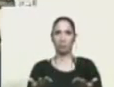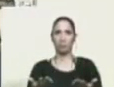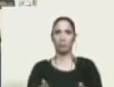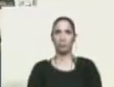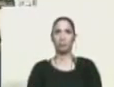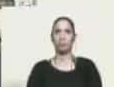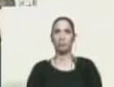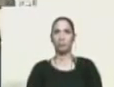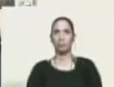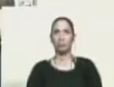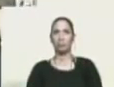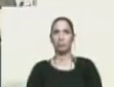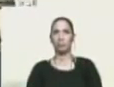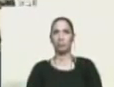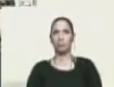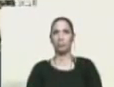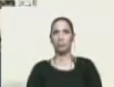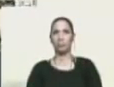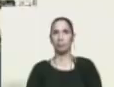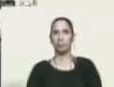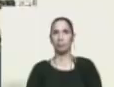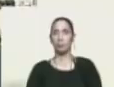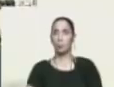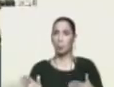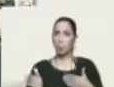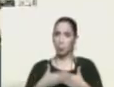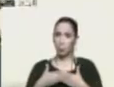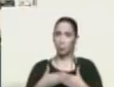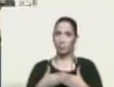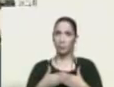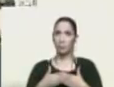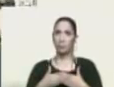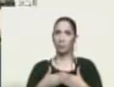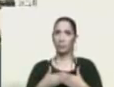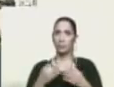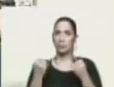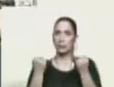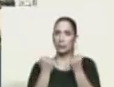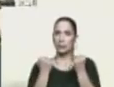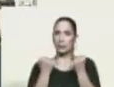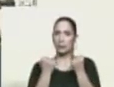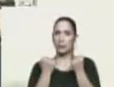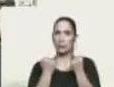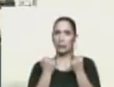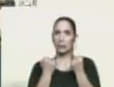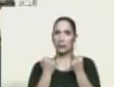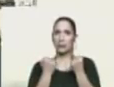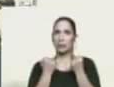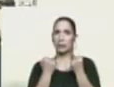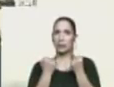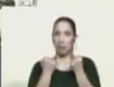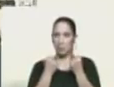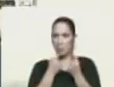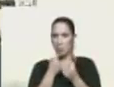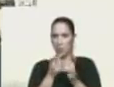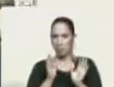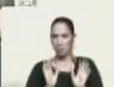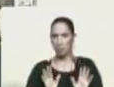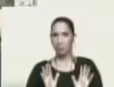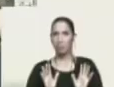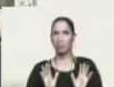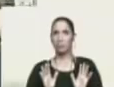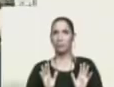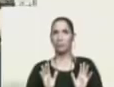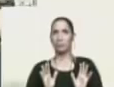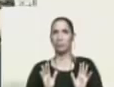Y concluyamos, digamos, esta muy apretadísima, vamos a decirlo así, introducción